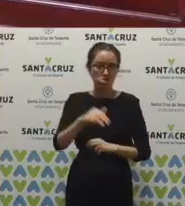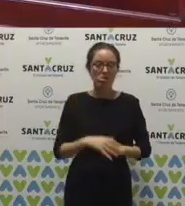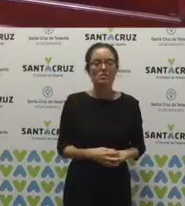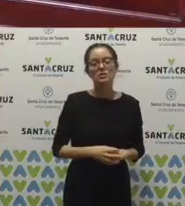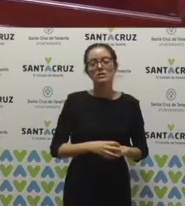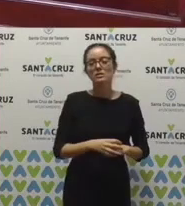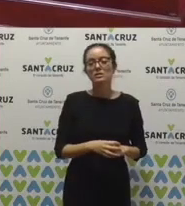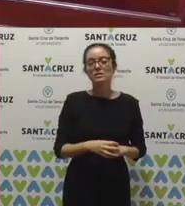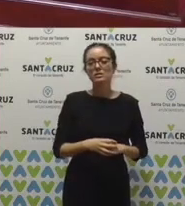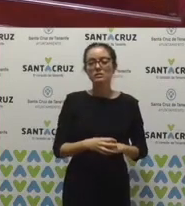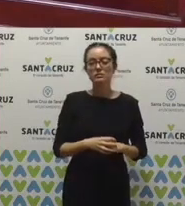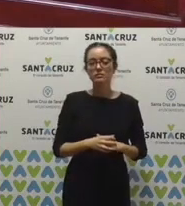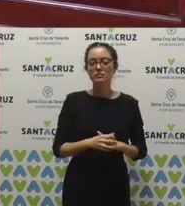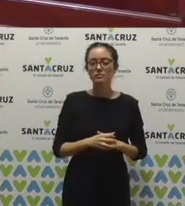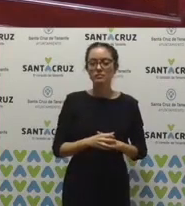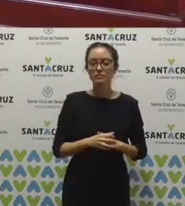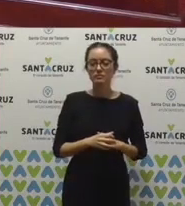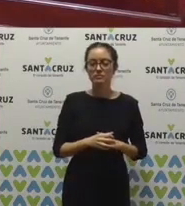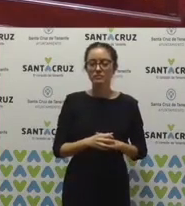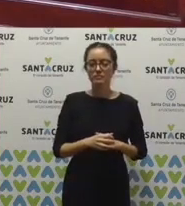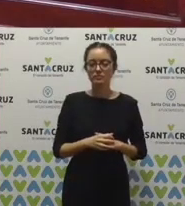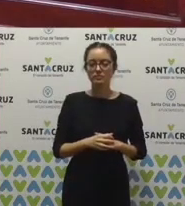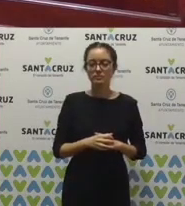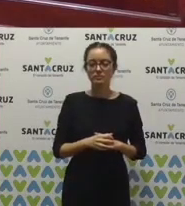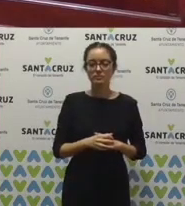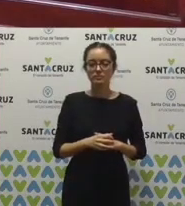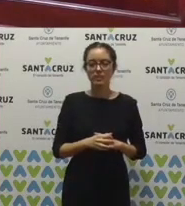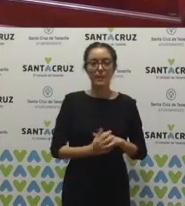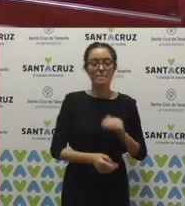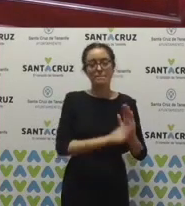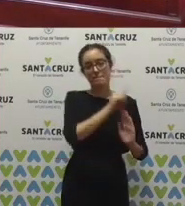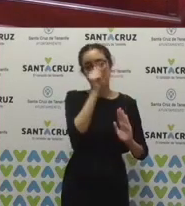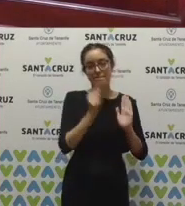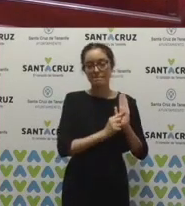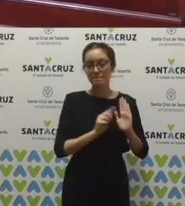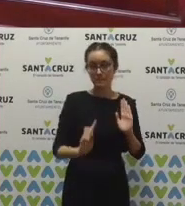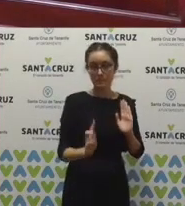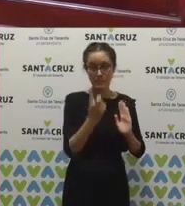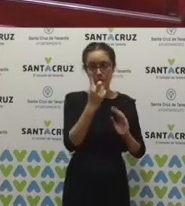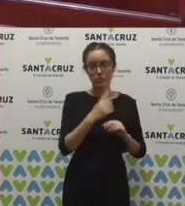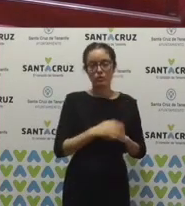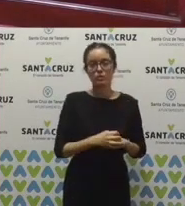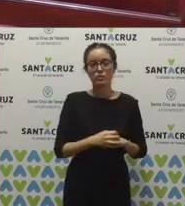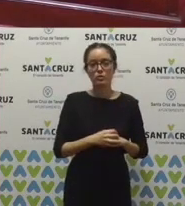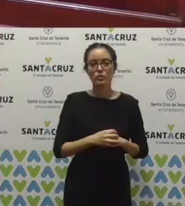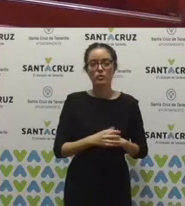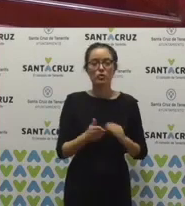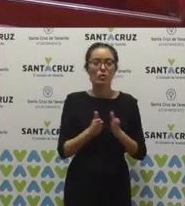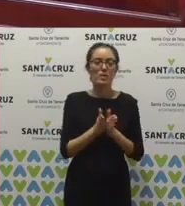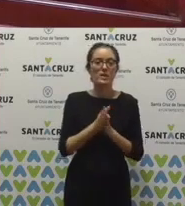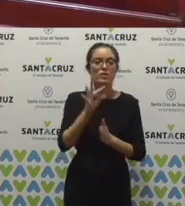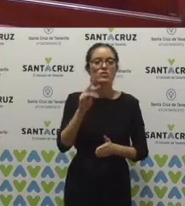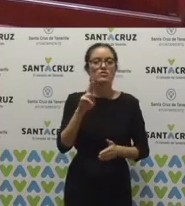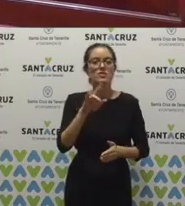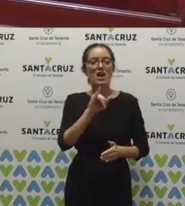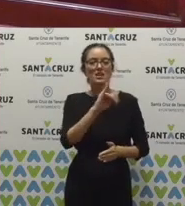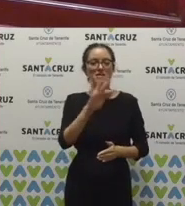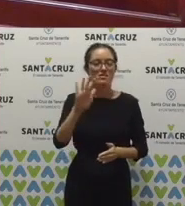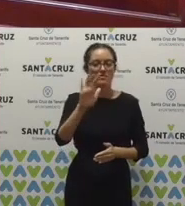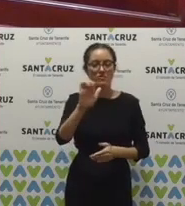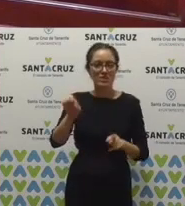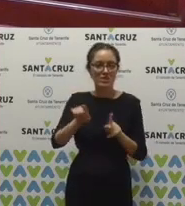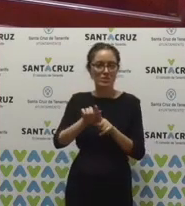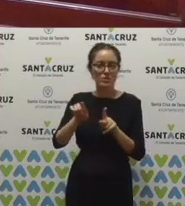lugar como primera medida mi compañero carlos tarife va a defender a continuación la